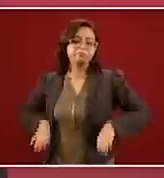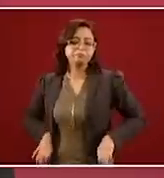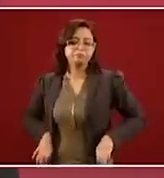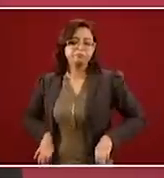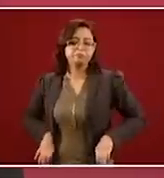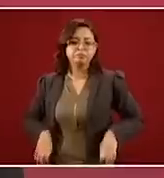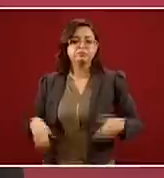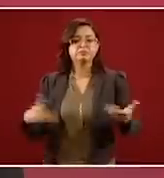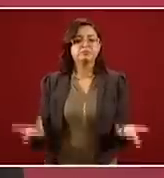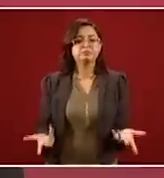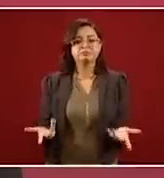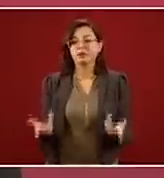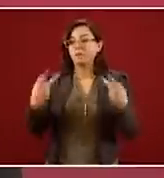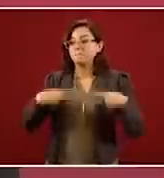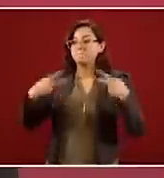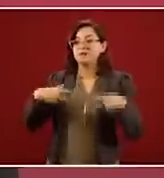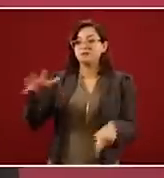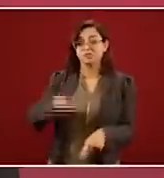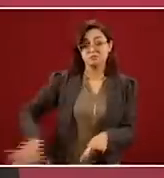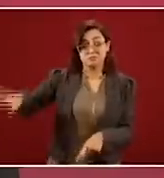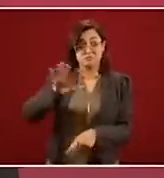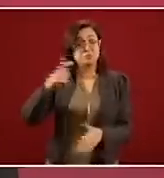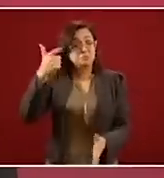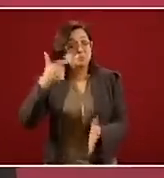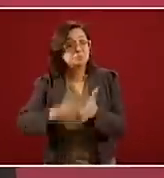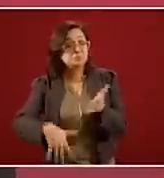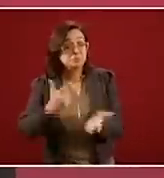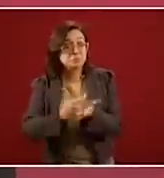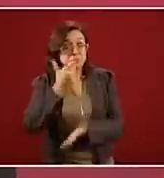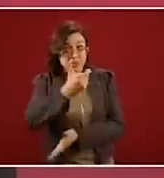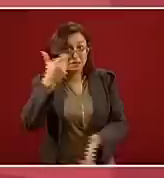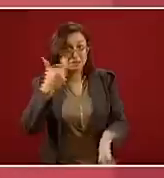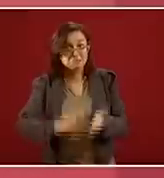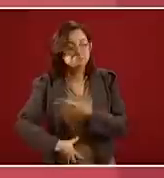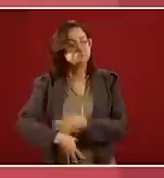y salió perdiendo el consumidor, el ciudadano.